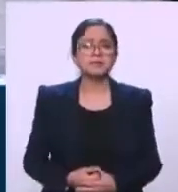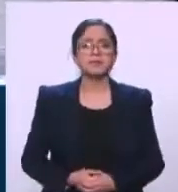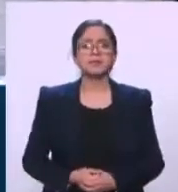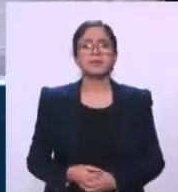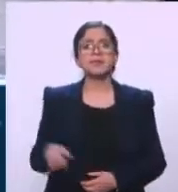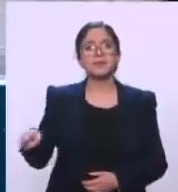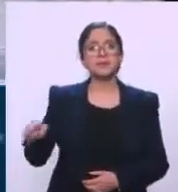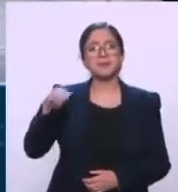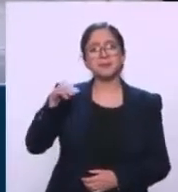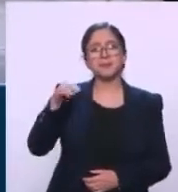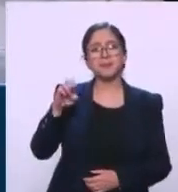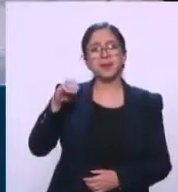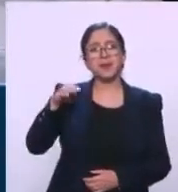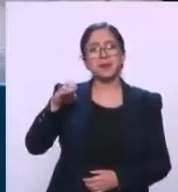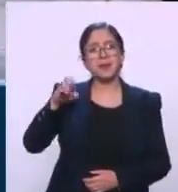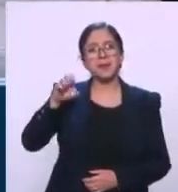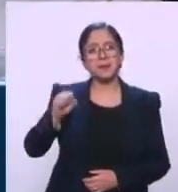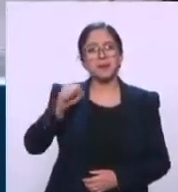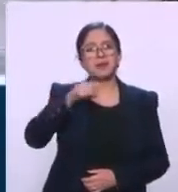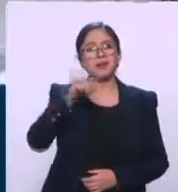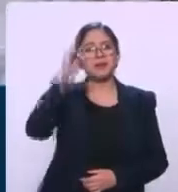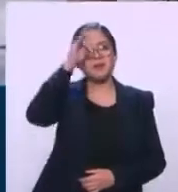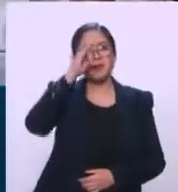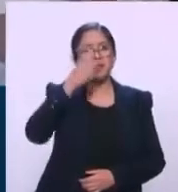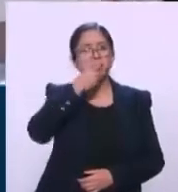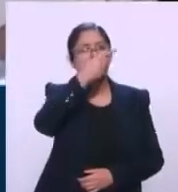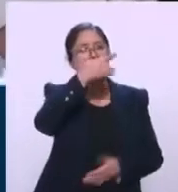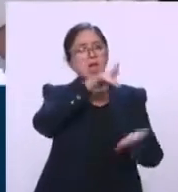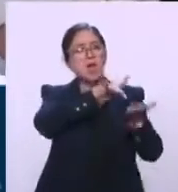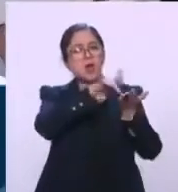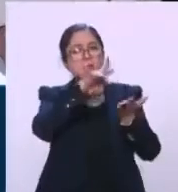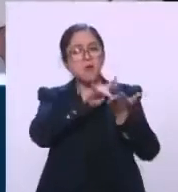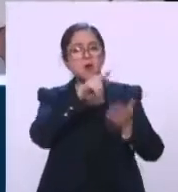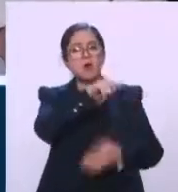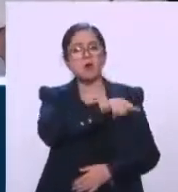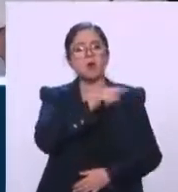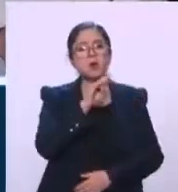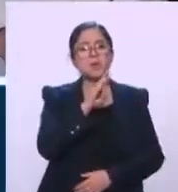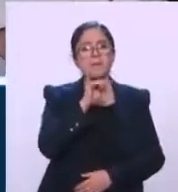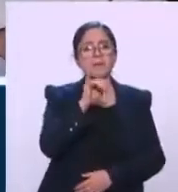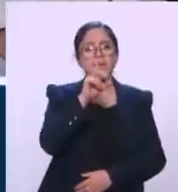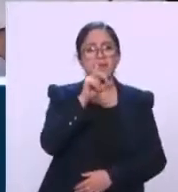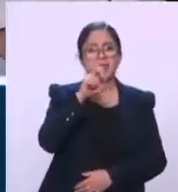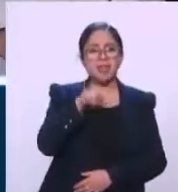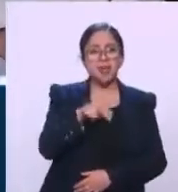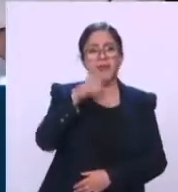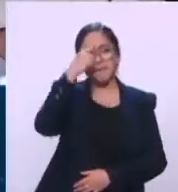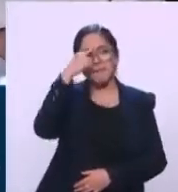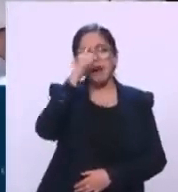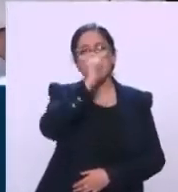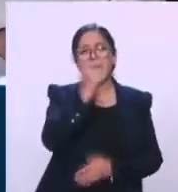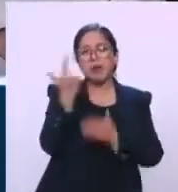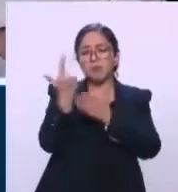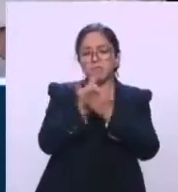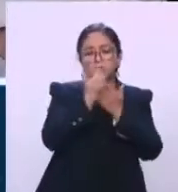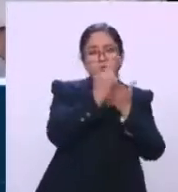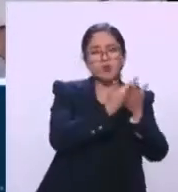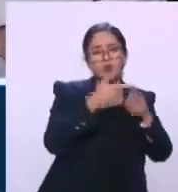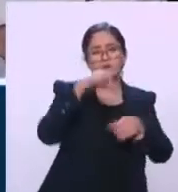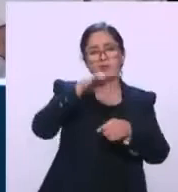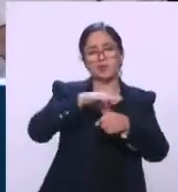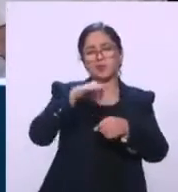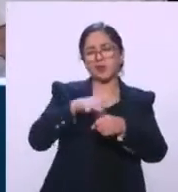cuando Calderón dice apoya con un retweet a Biden y que se cuente voto por voto, pues es una gran paradoja y una